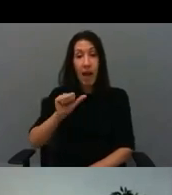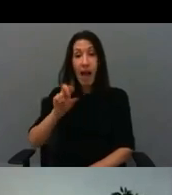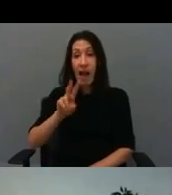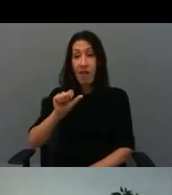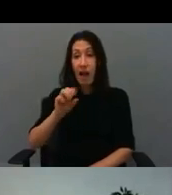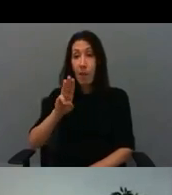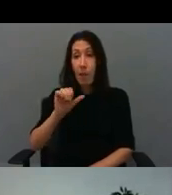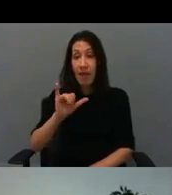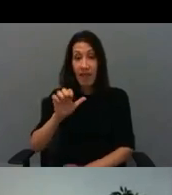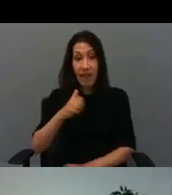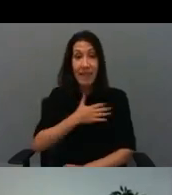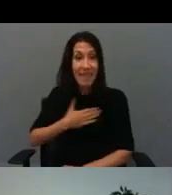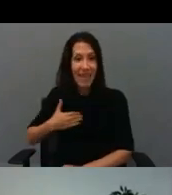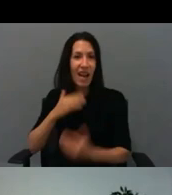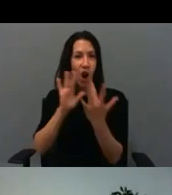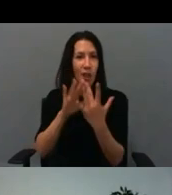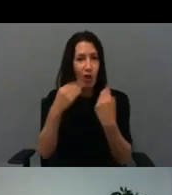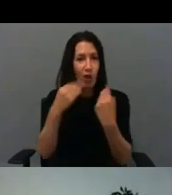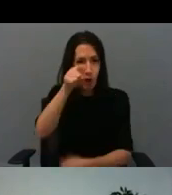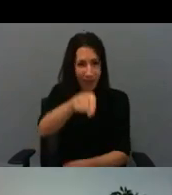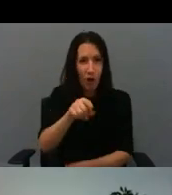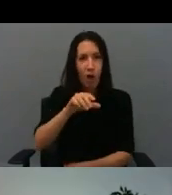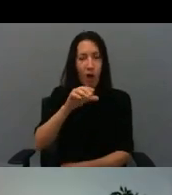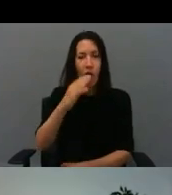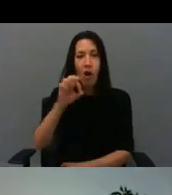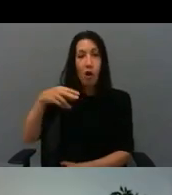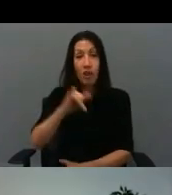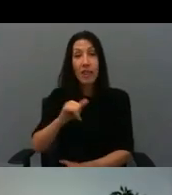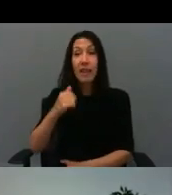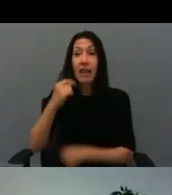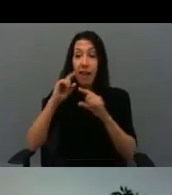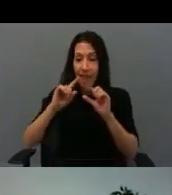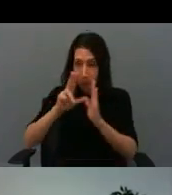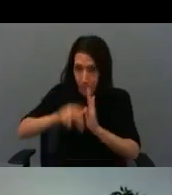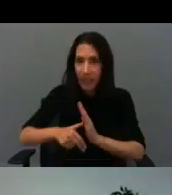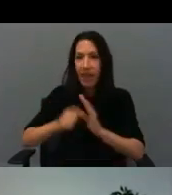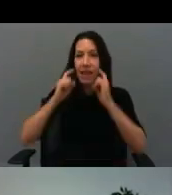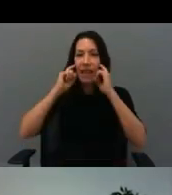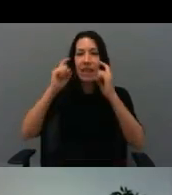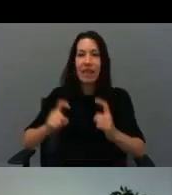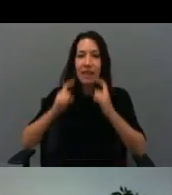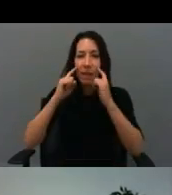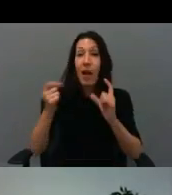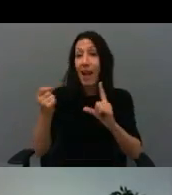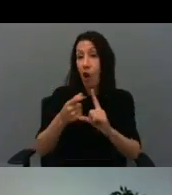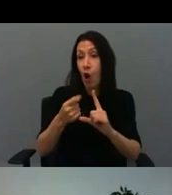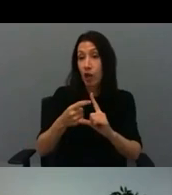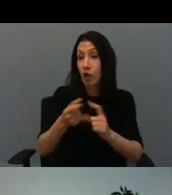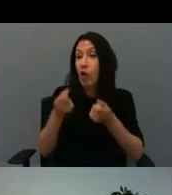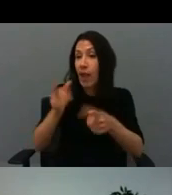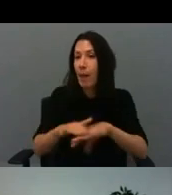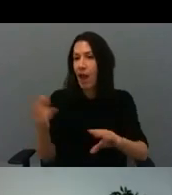con lo cual, pues lo que trataremos es de poneros en contacto a través de correo electrónico, si os parece